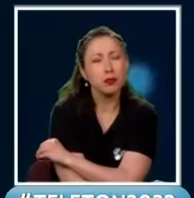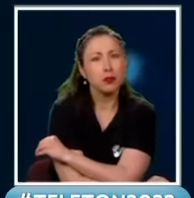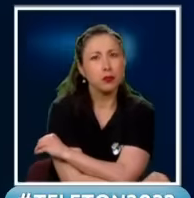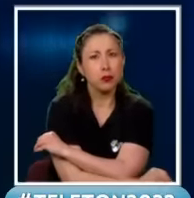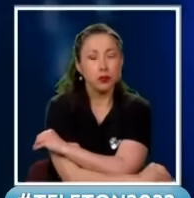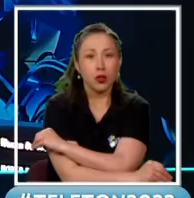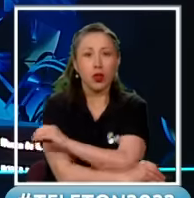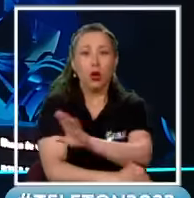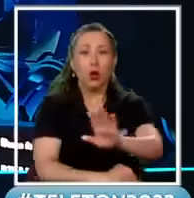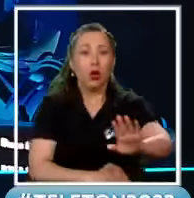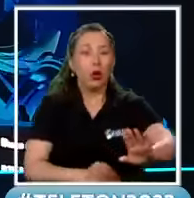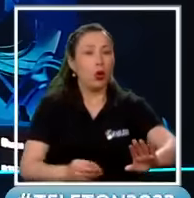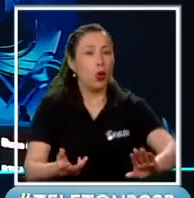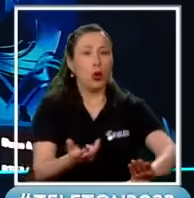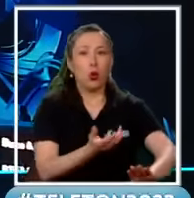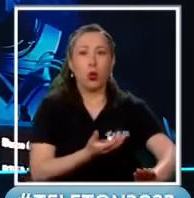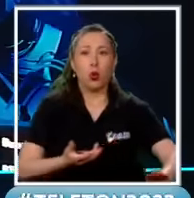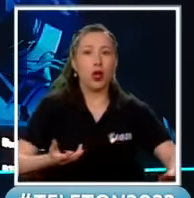Weón,